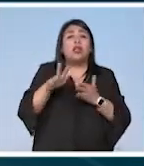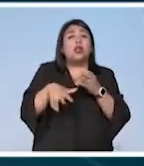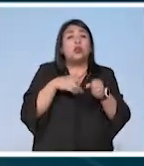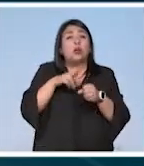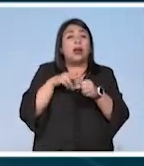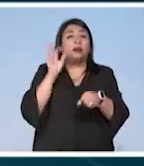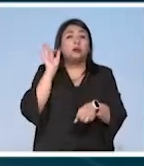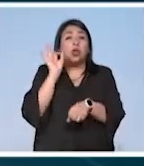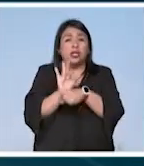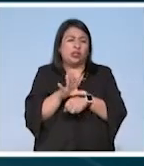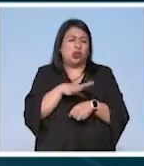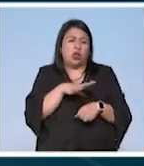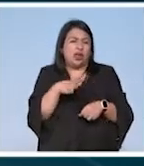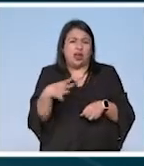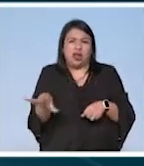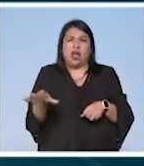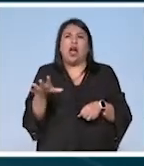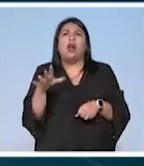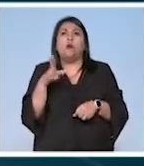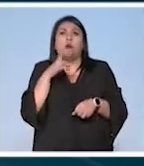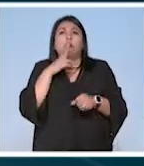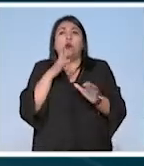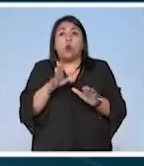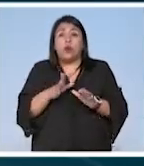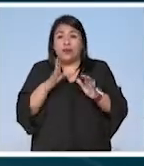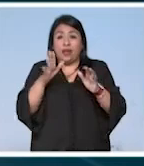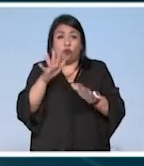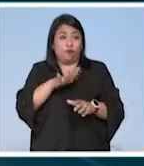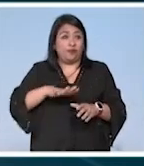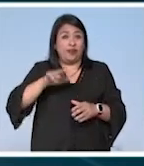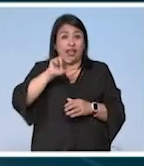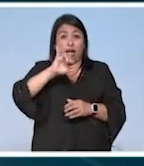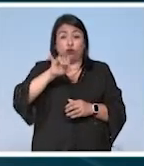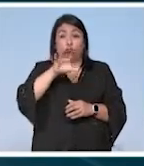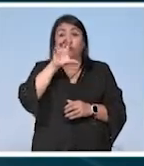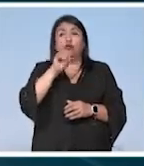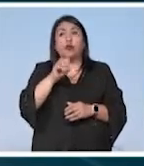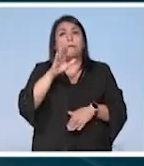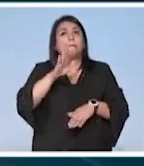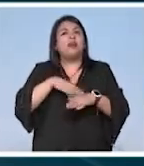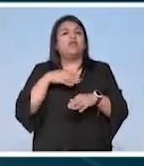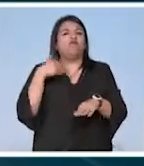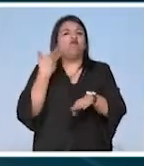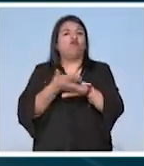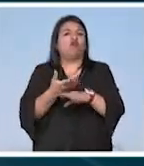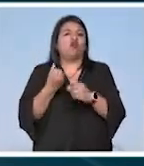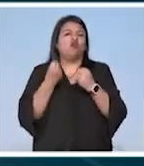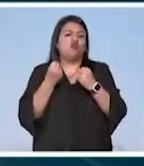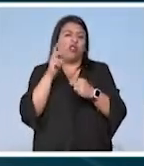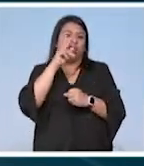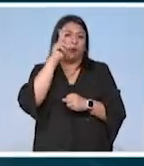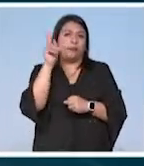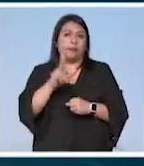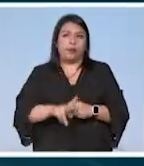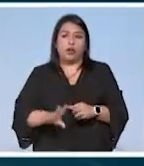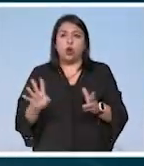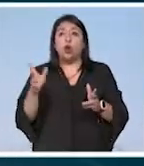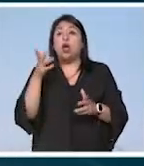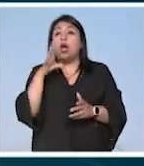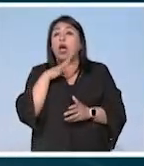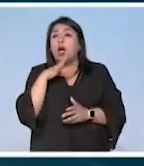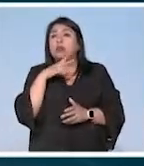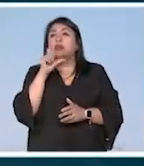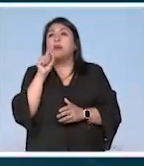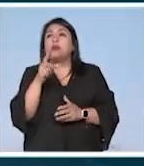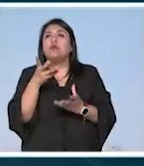naturales protegidas en general están conservadas, la zona del Ajusco es la más afectada. Se presentan